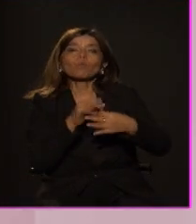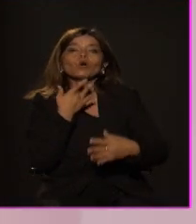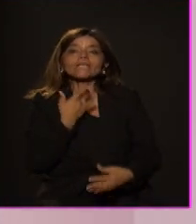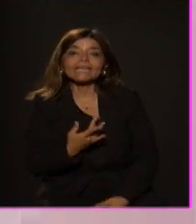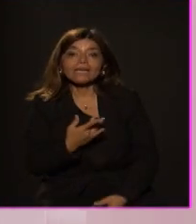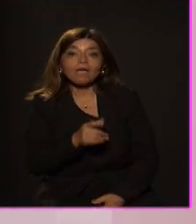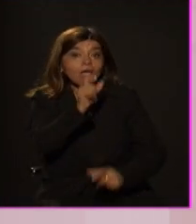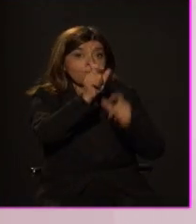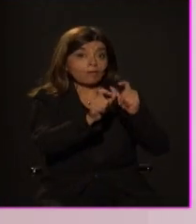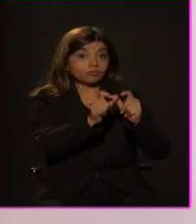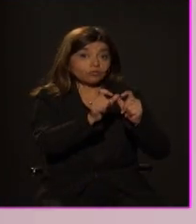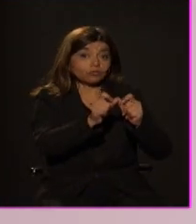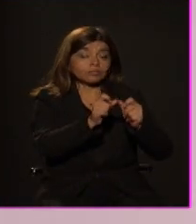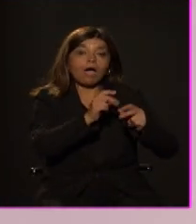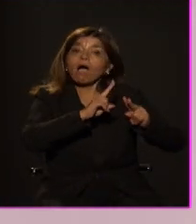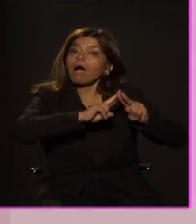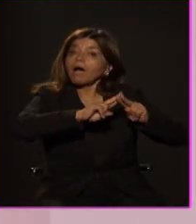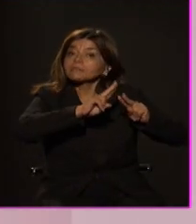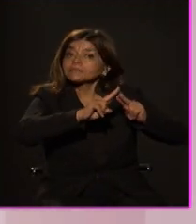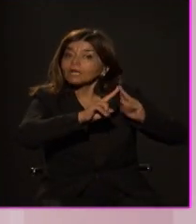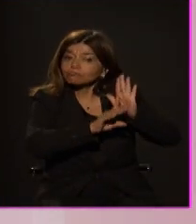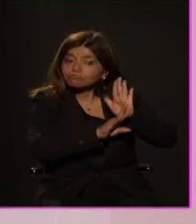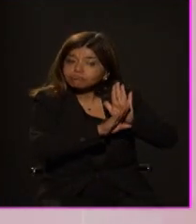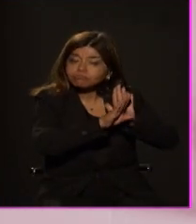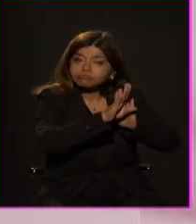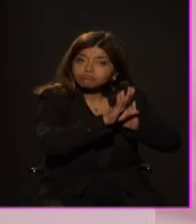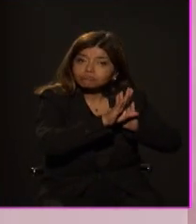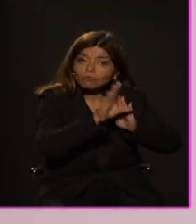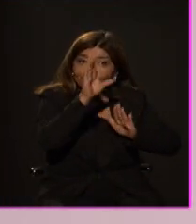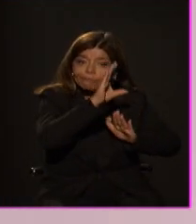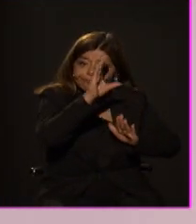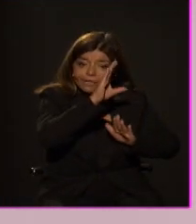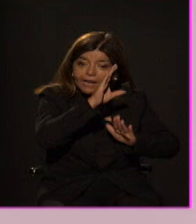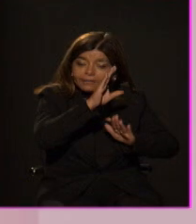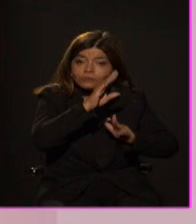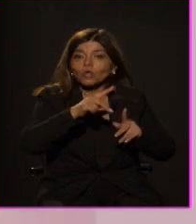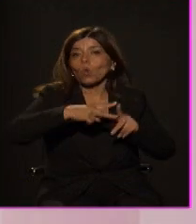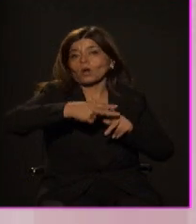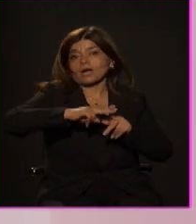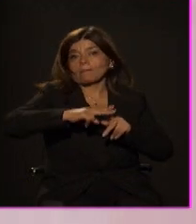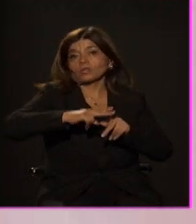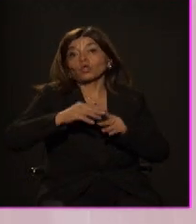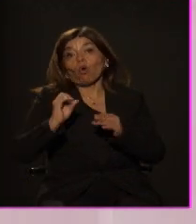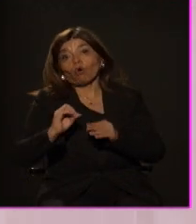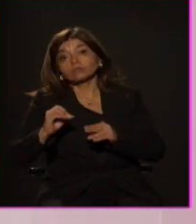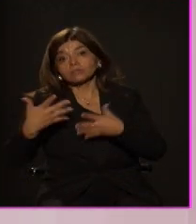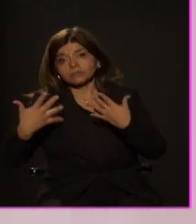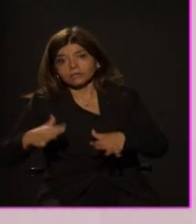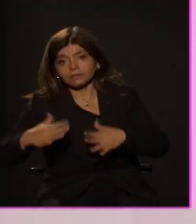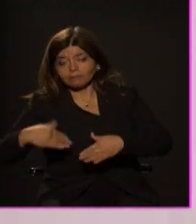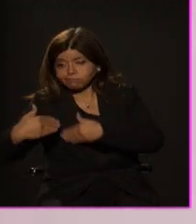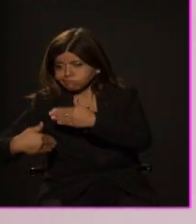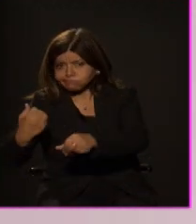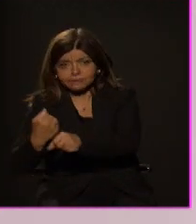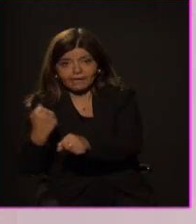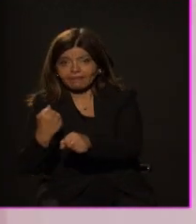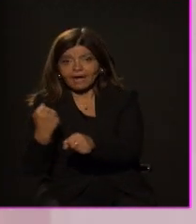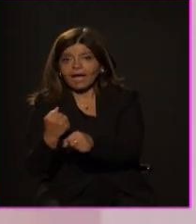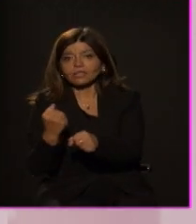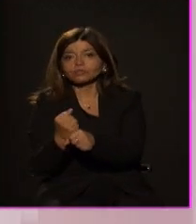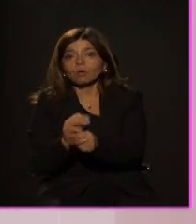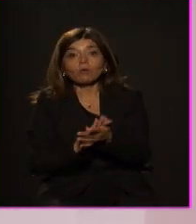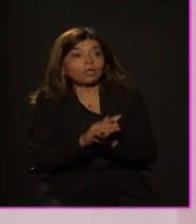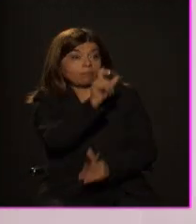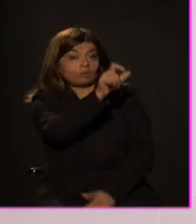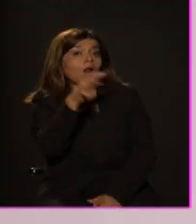un instrumento, construyéndolo, o que directamente estaban en la operación del instrumento. En este caso, ella era la